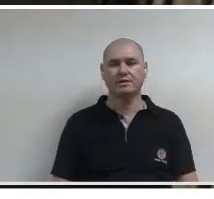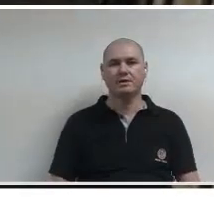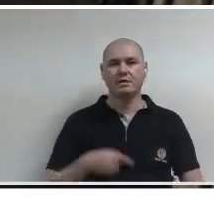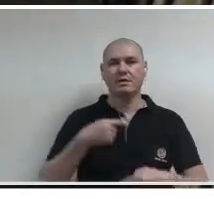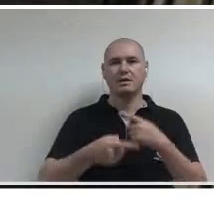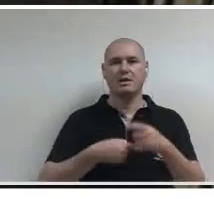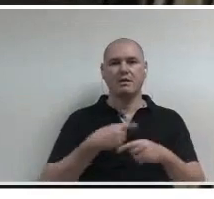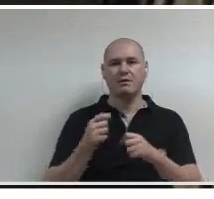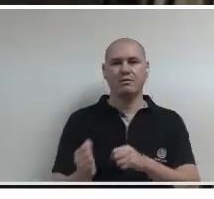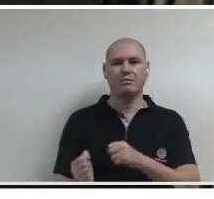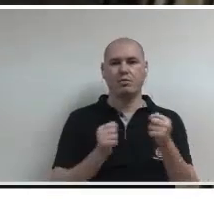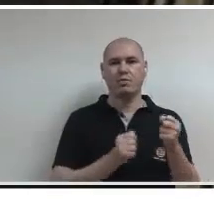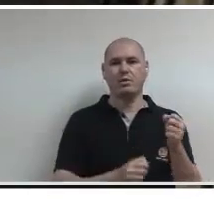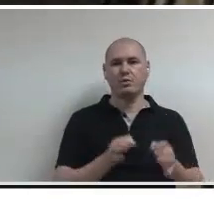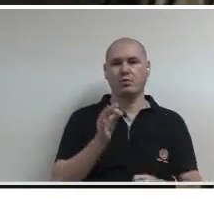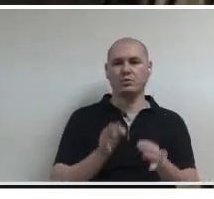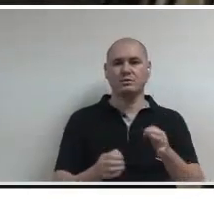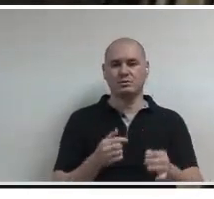sistema penal, ja.